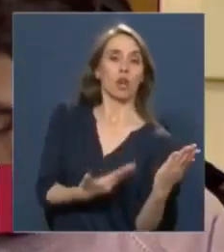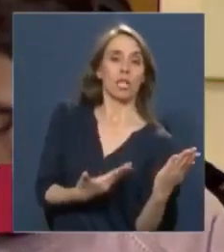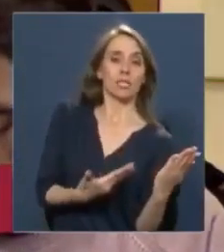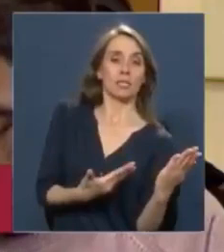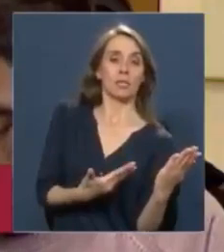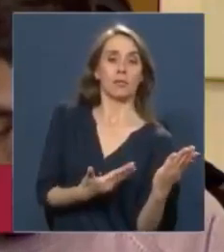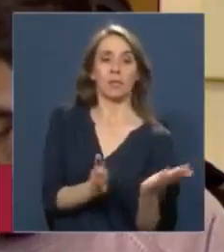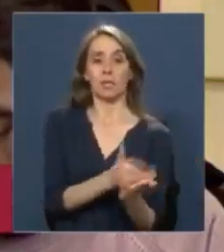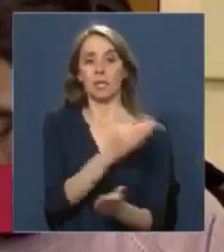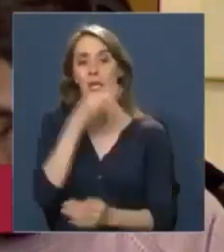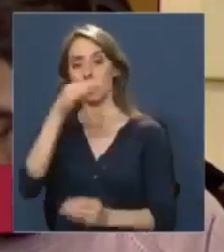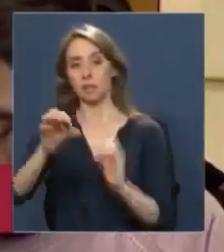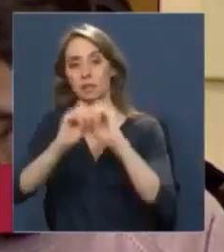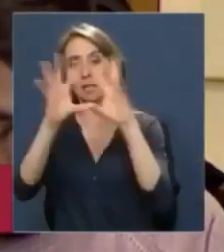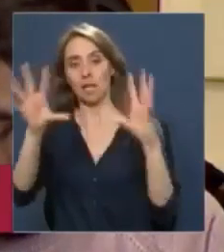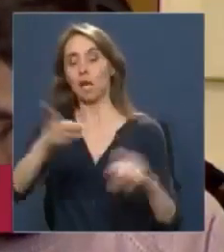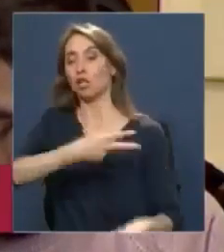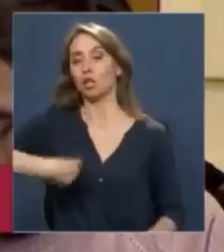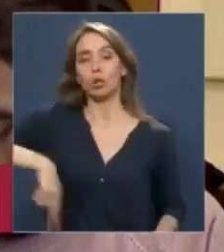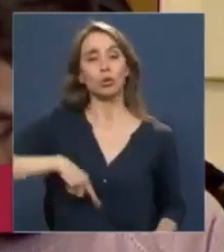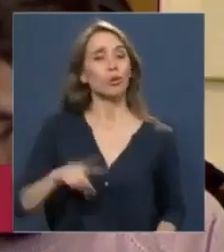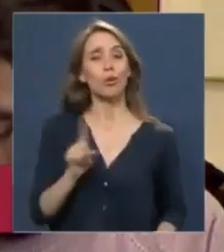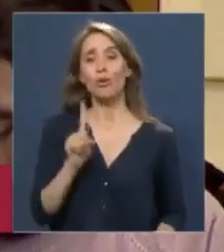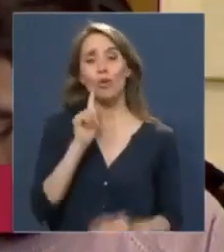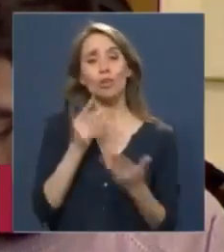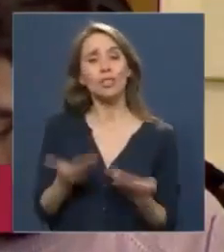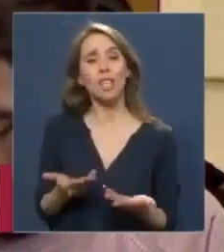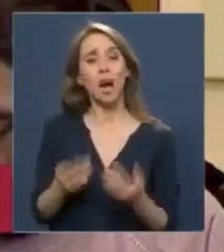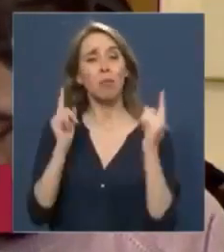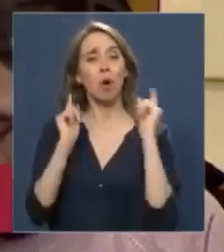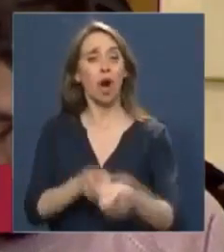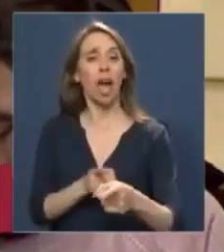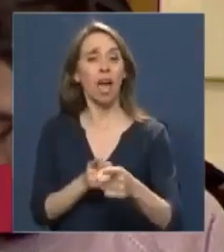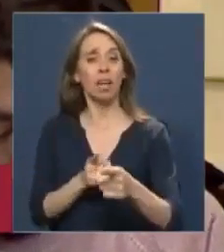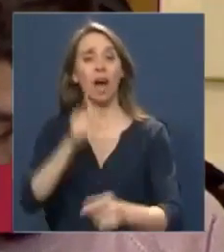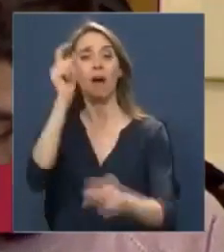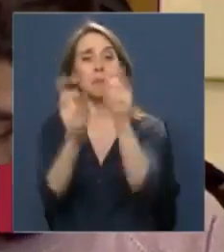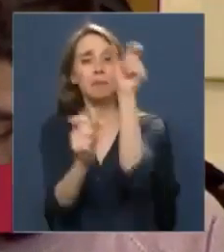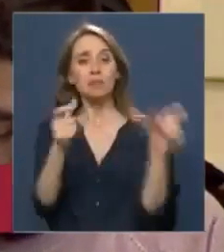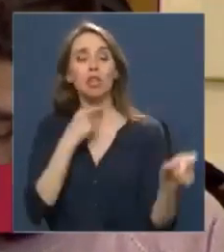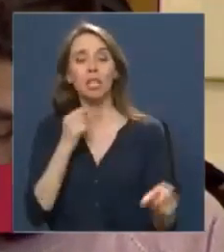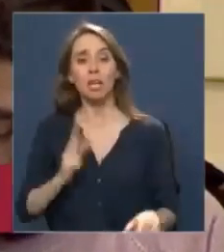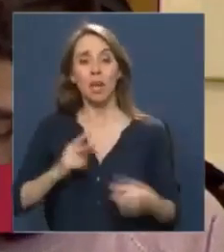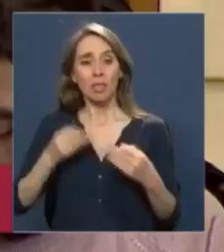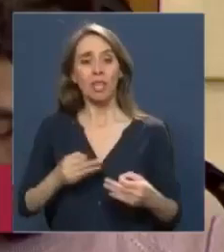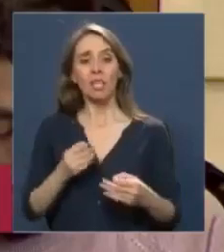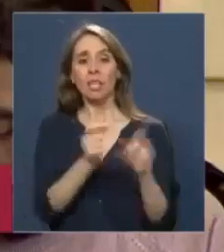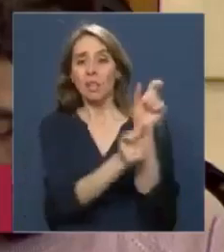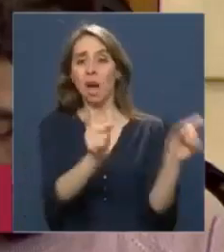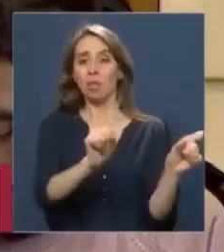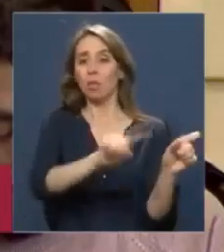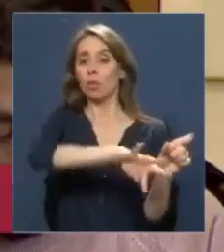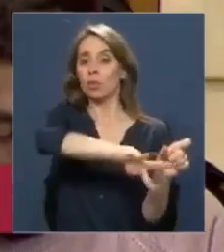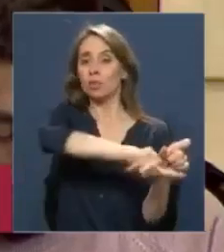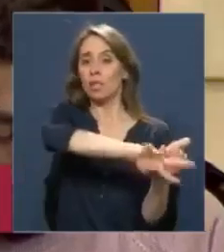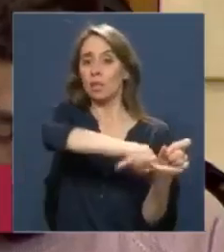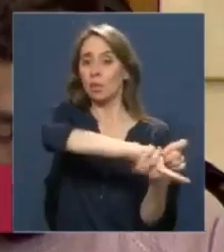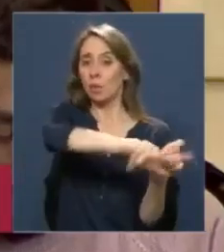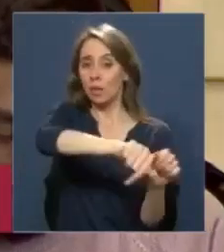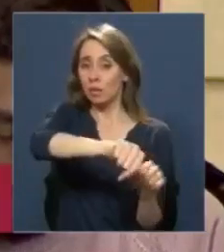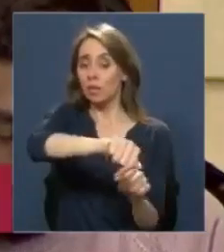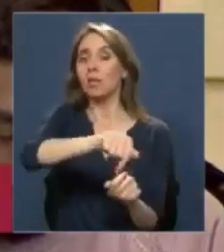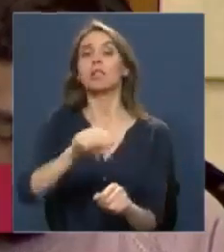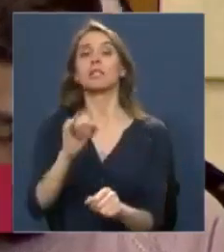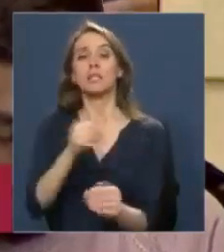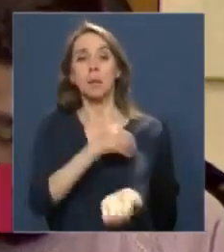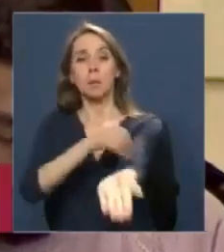poder decir con claridad que no estamos en guerra, que las personas que buscan dignidad no son delincuentes y que